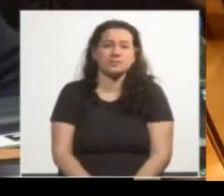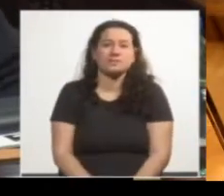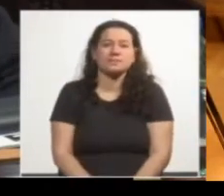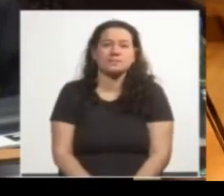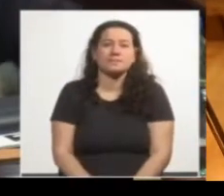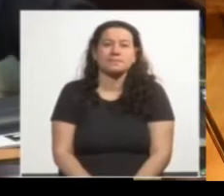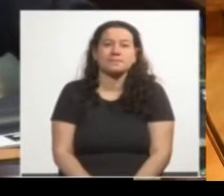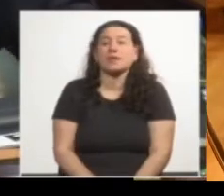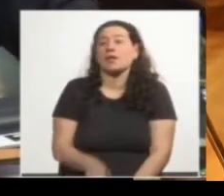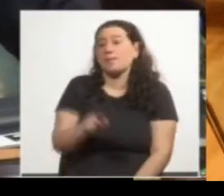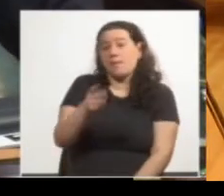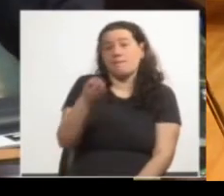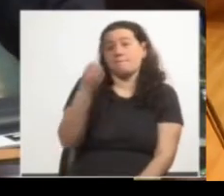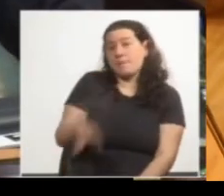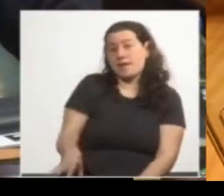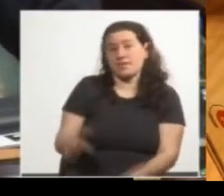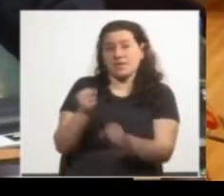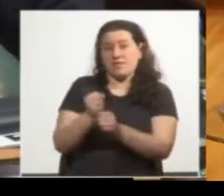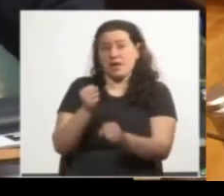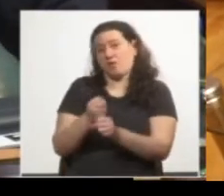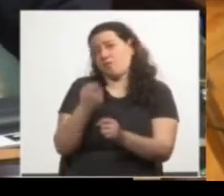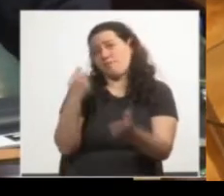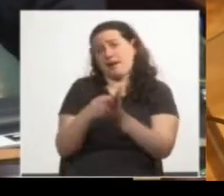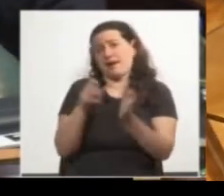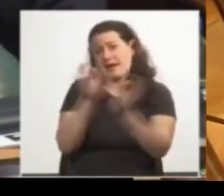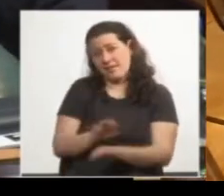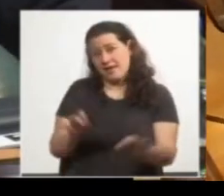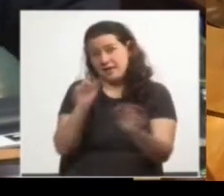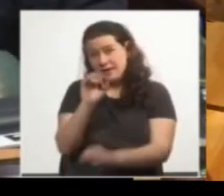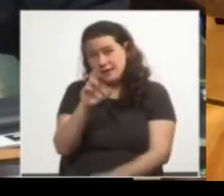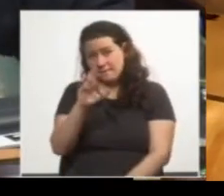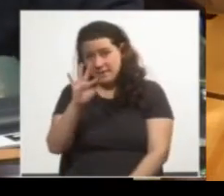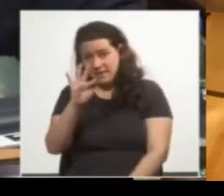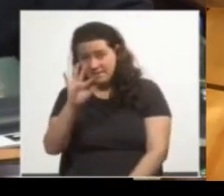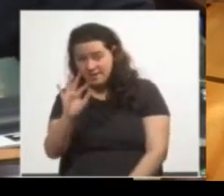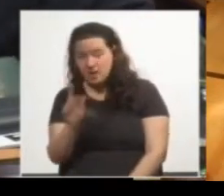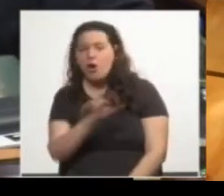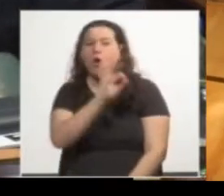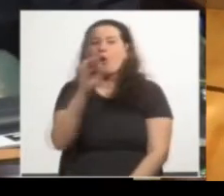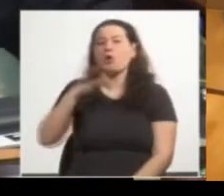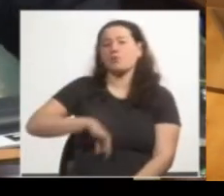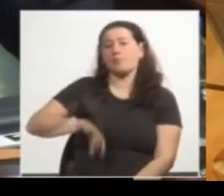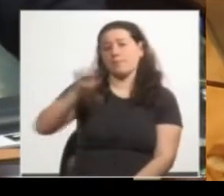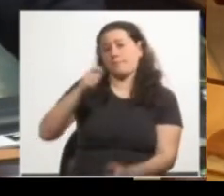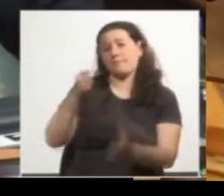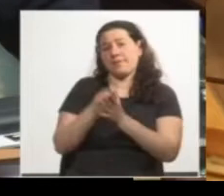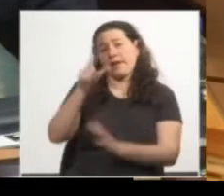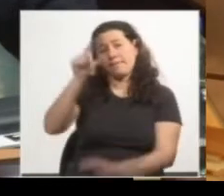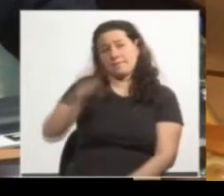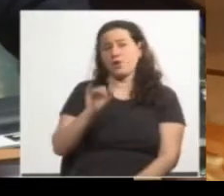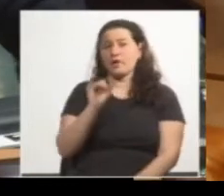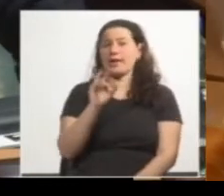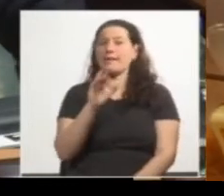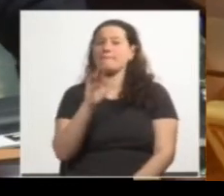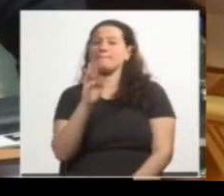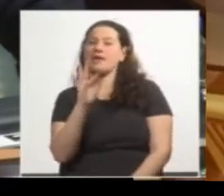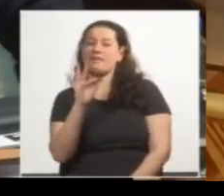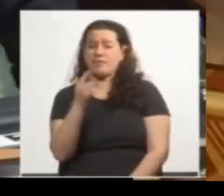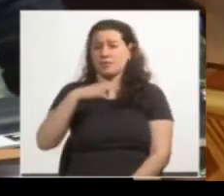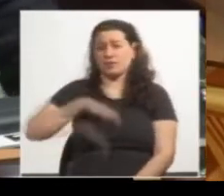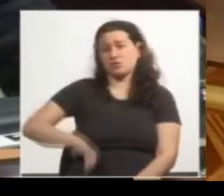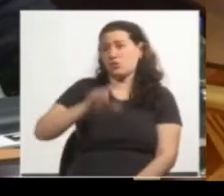y cuando perdés el trabajo no pagas irpf o cuando te baja de salario pagas menos porque tiene menos